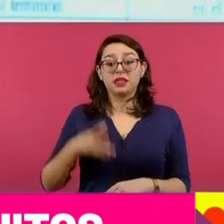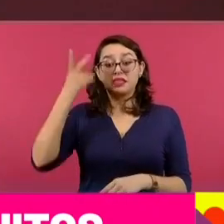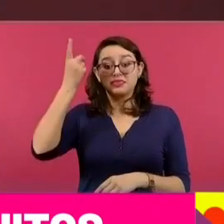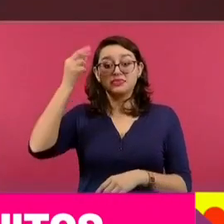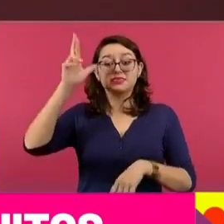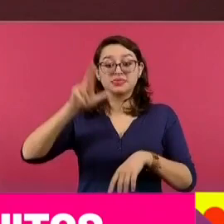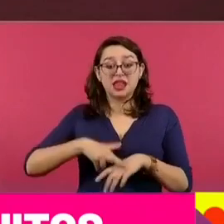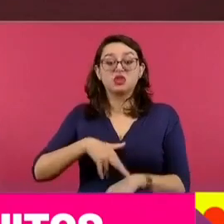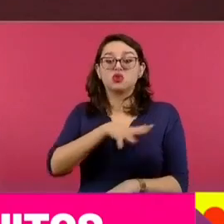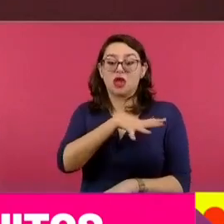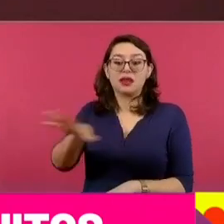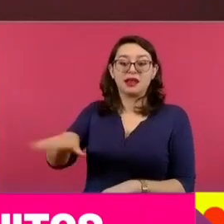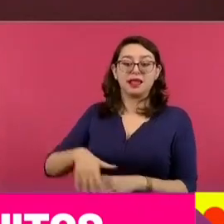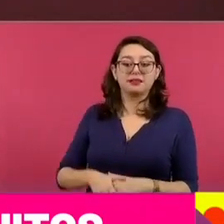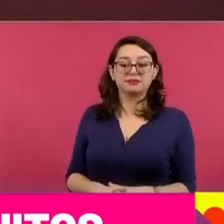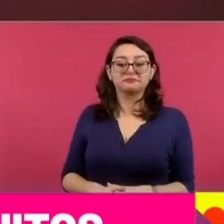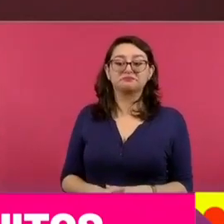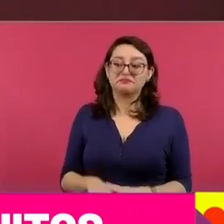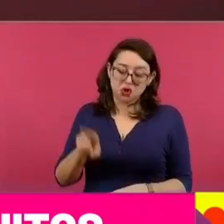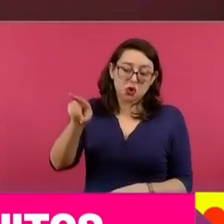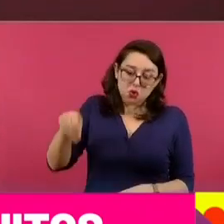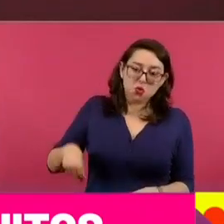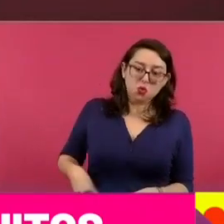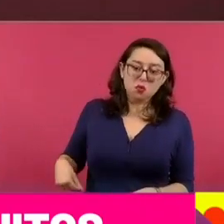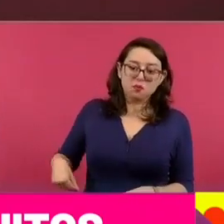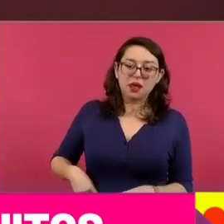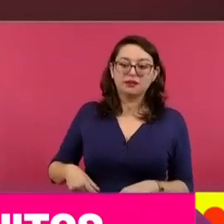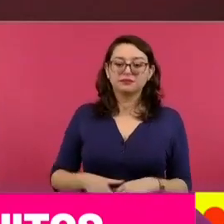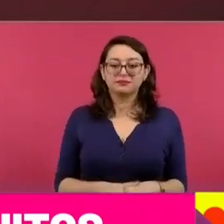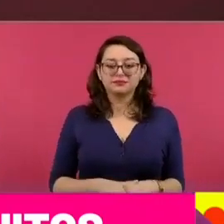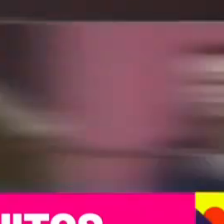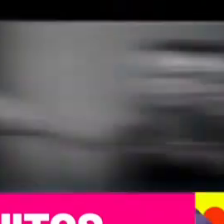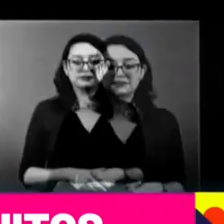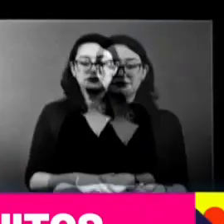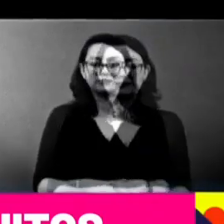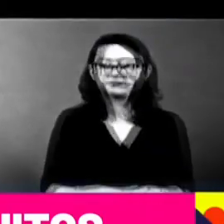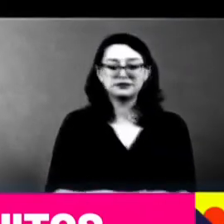No fueron los editores. No fueron los autores. Hicieron un gran trabajo.